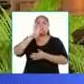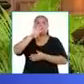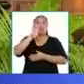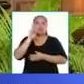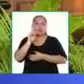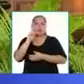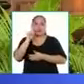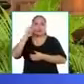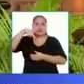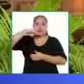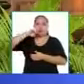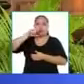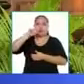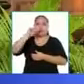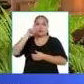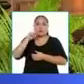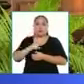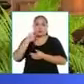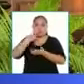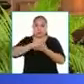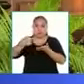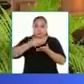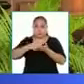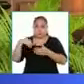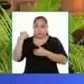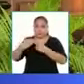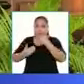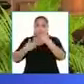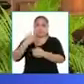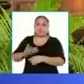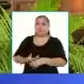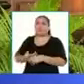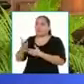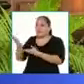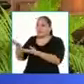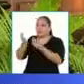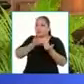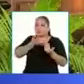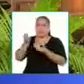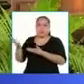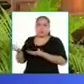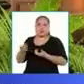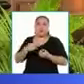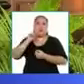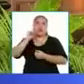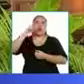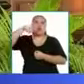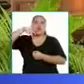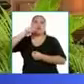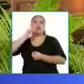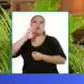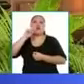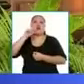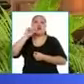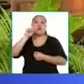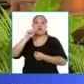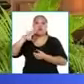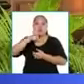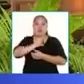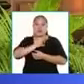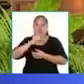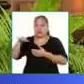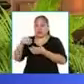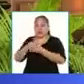a través de usted al señor Philip Batters, a todos los que trabajan en PBO Digital, y sobre todo a la gran legión de oyentes